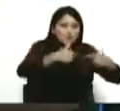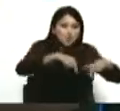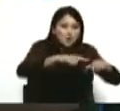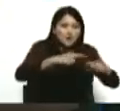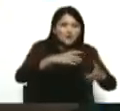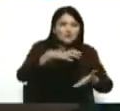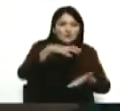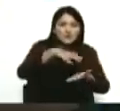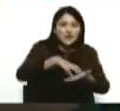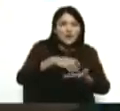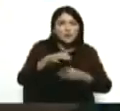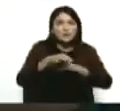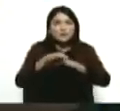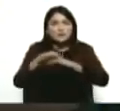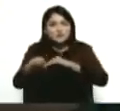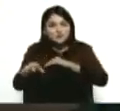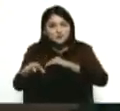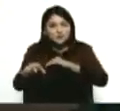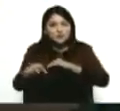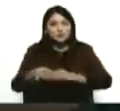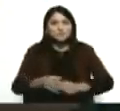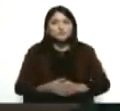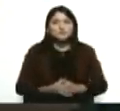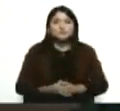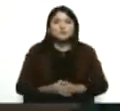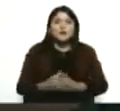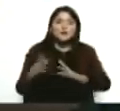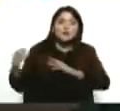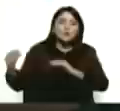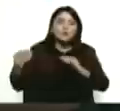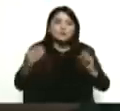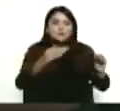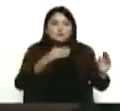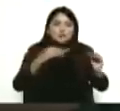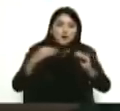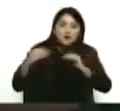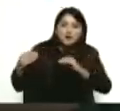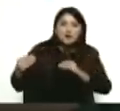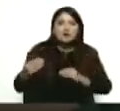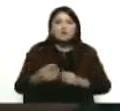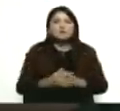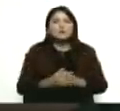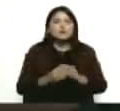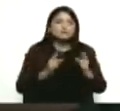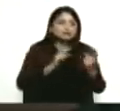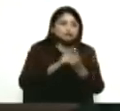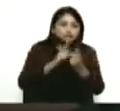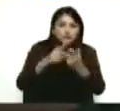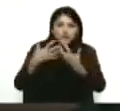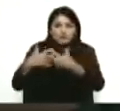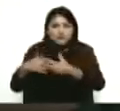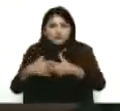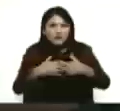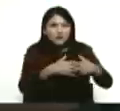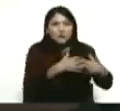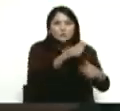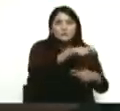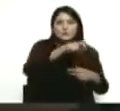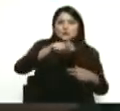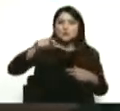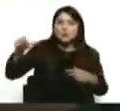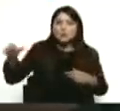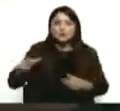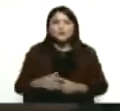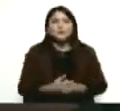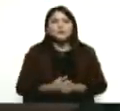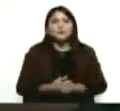estados, al ámbito nacional, a conversar, a reunirse con los comerciantes, a reunirse con los empresarios y empresarios, a reunirse